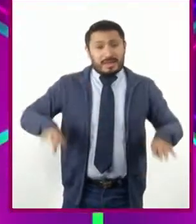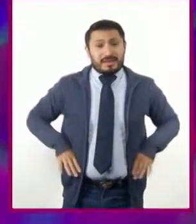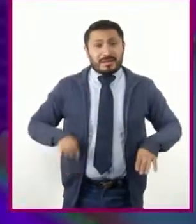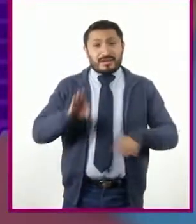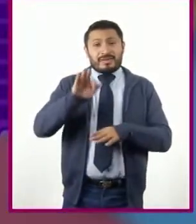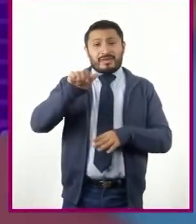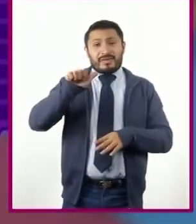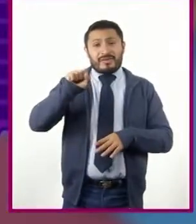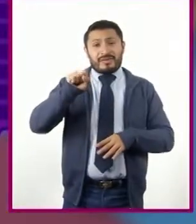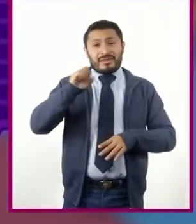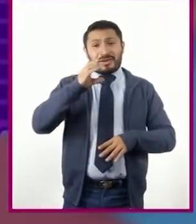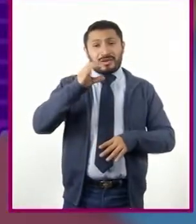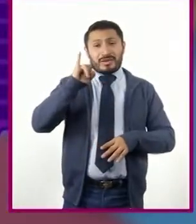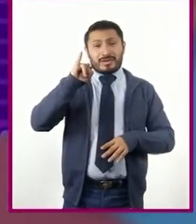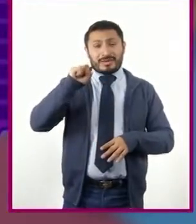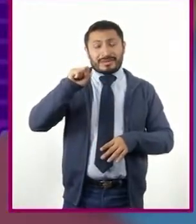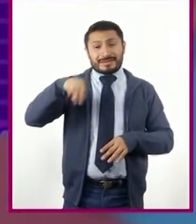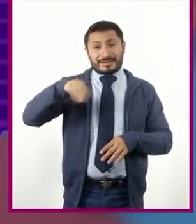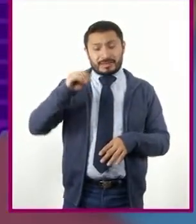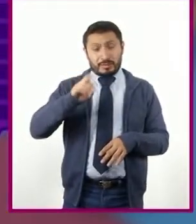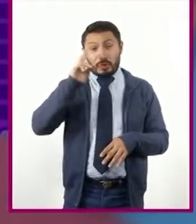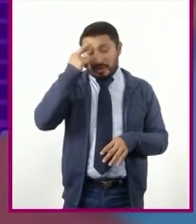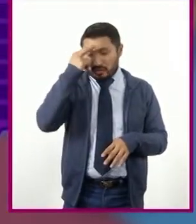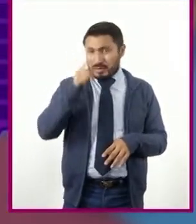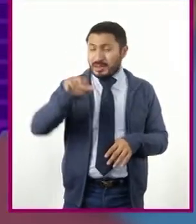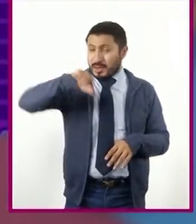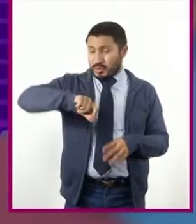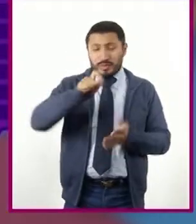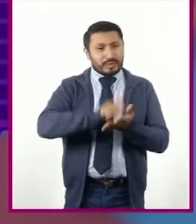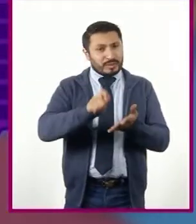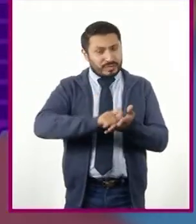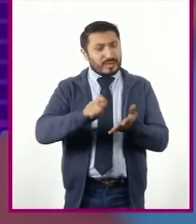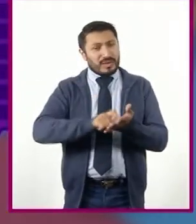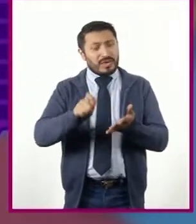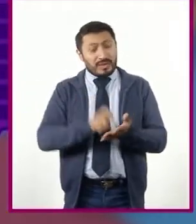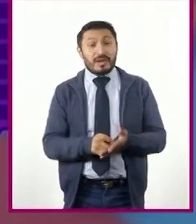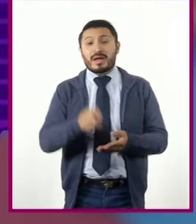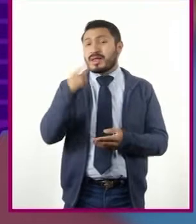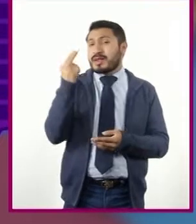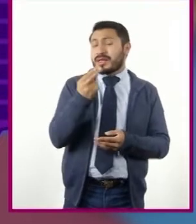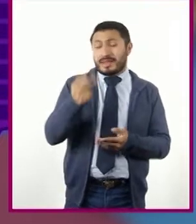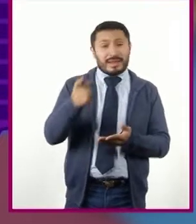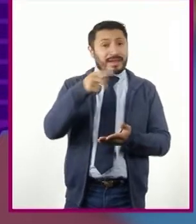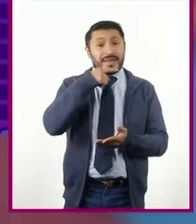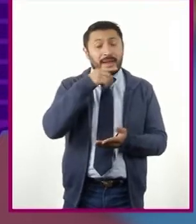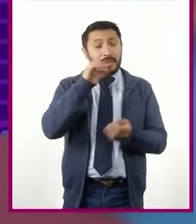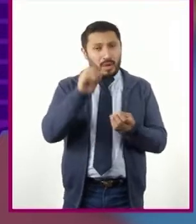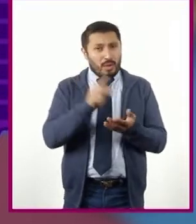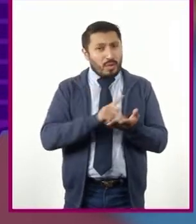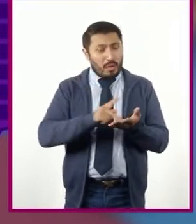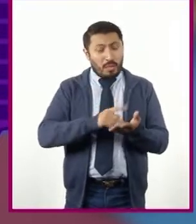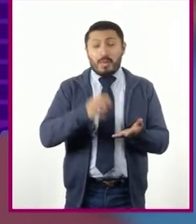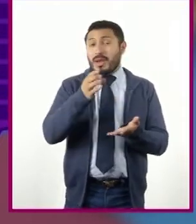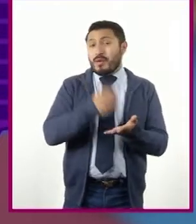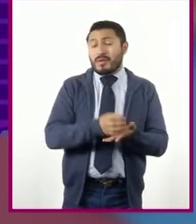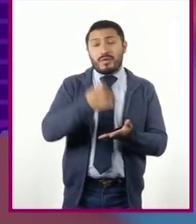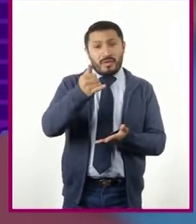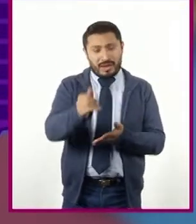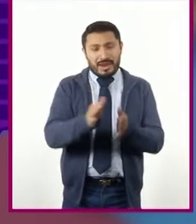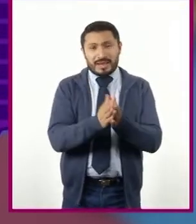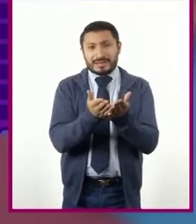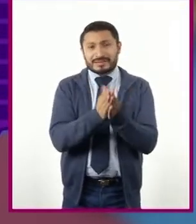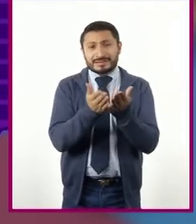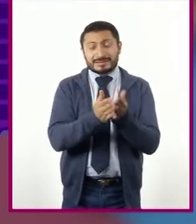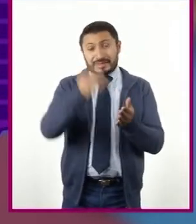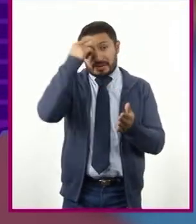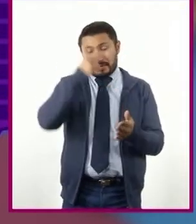fascismo. Recuerden que para realizar anotaciones solo necesitan lápiz o bolígrafo, cuaderno y su libro de texto